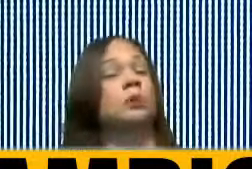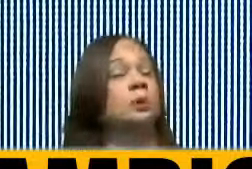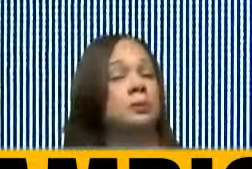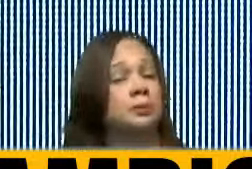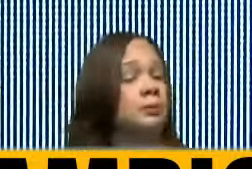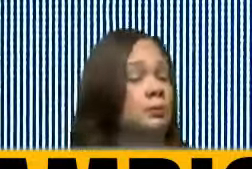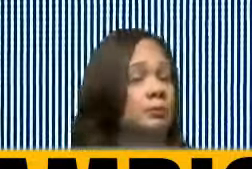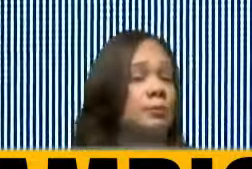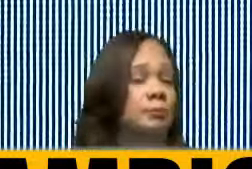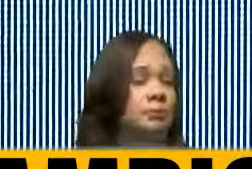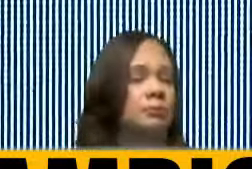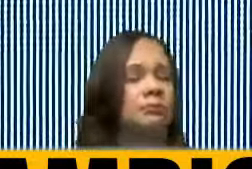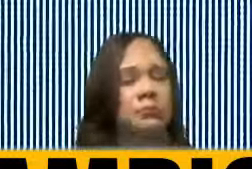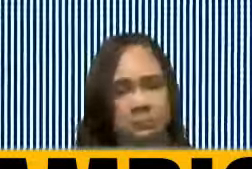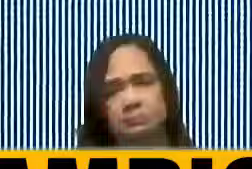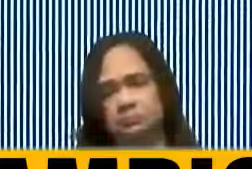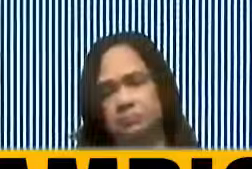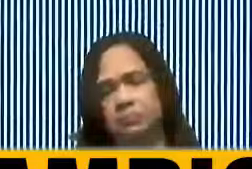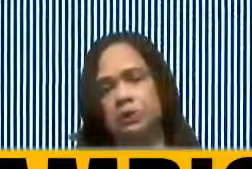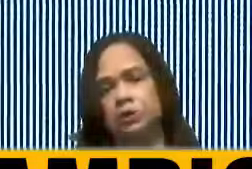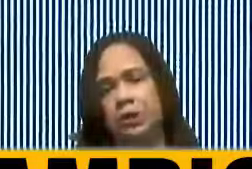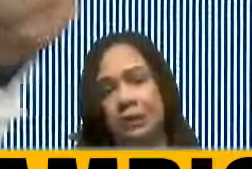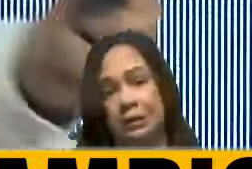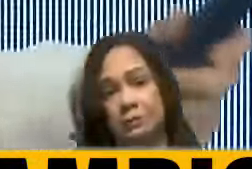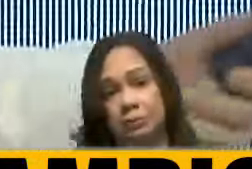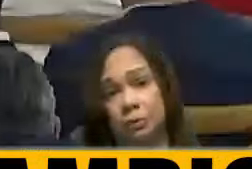maneja hasta ahora de forma